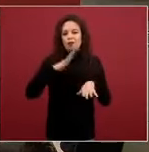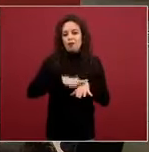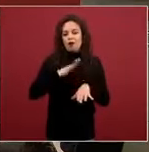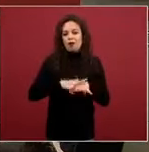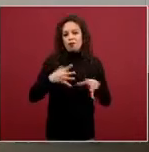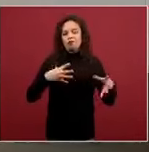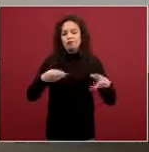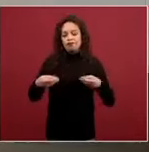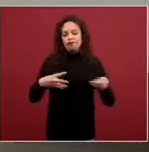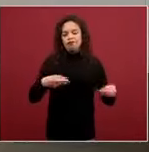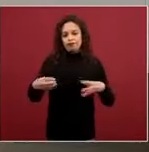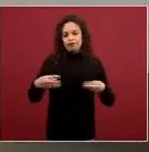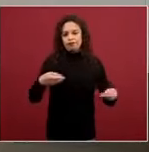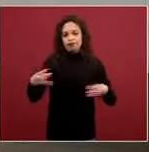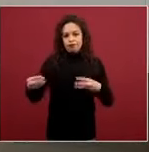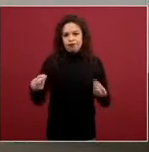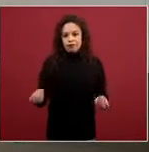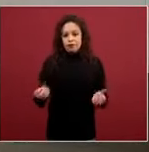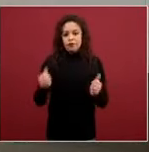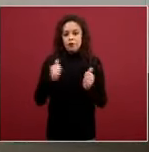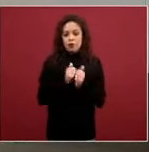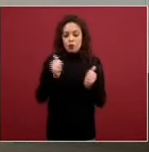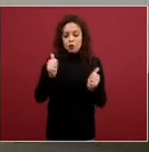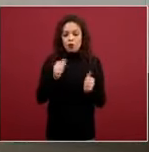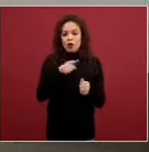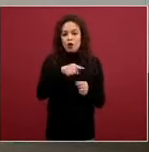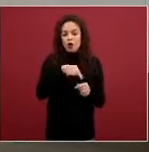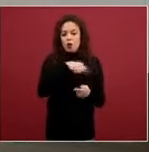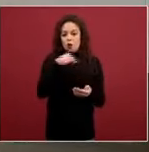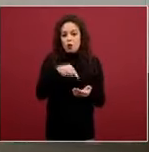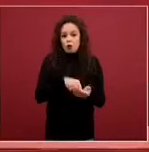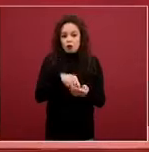sus contrapartes de las localidades en los